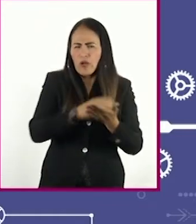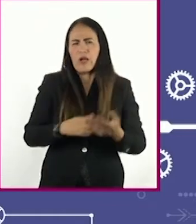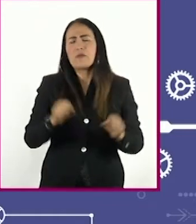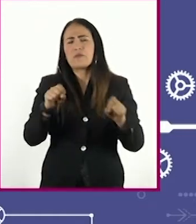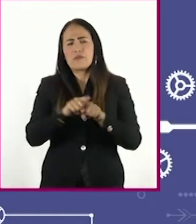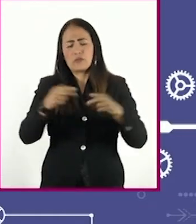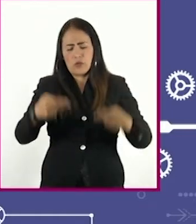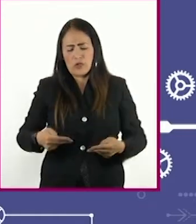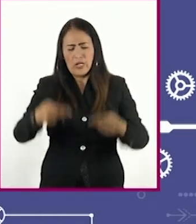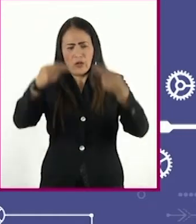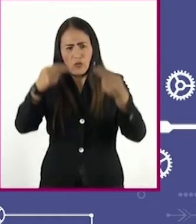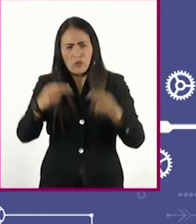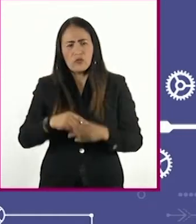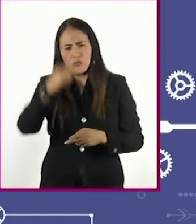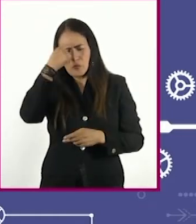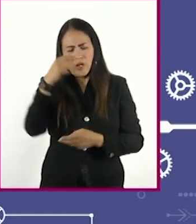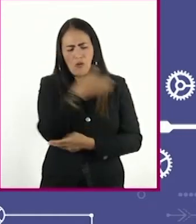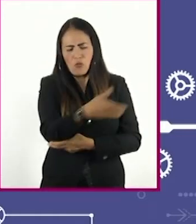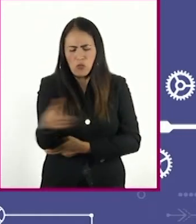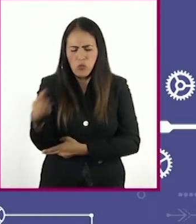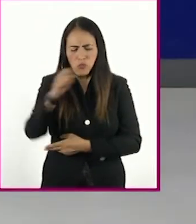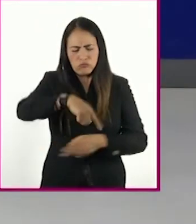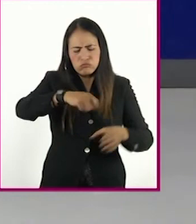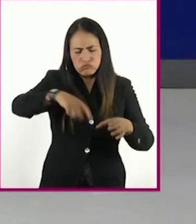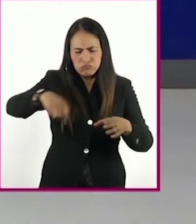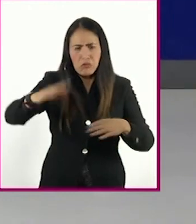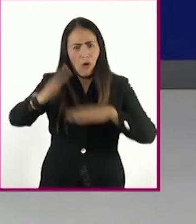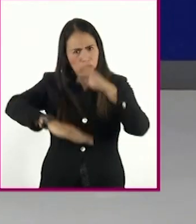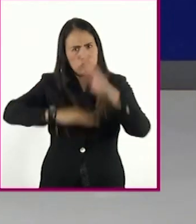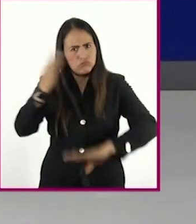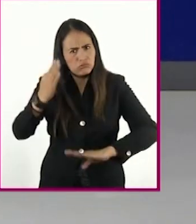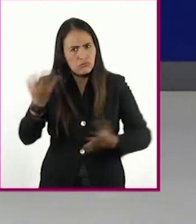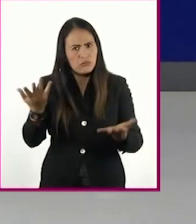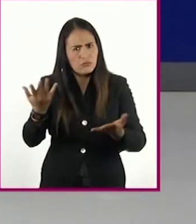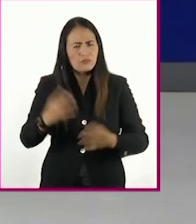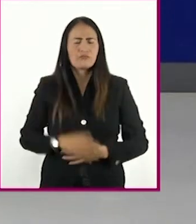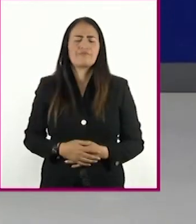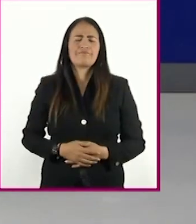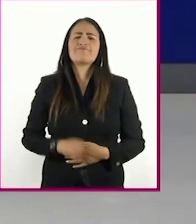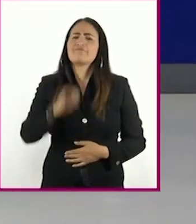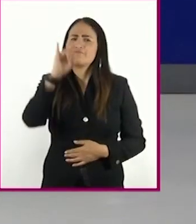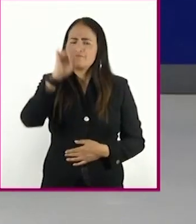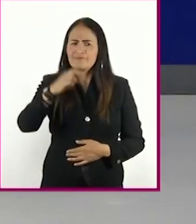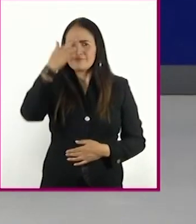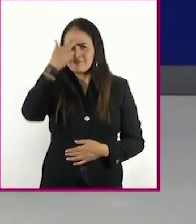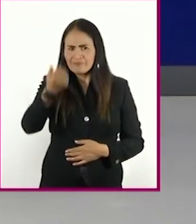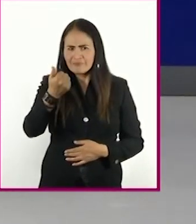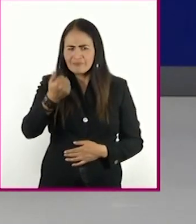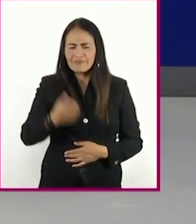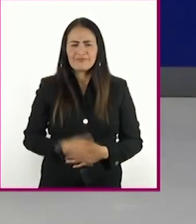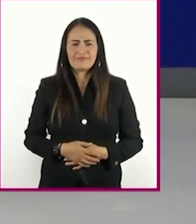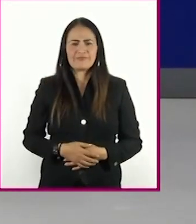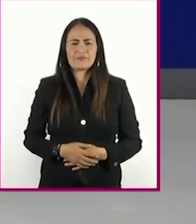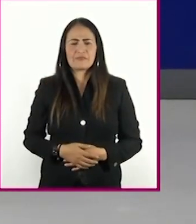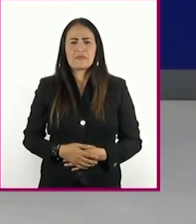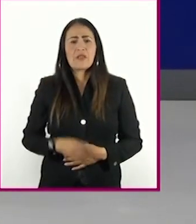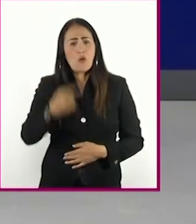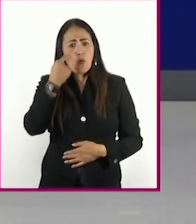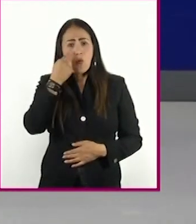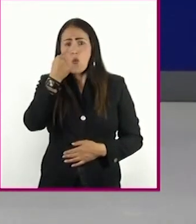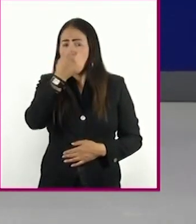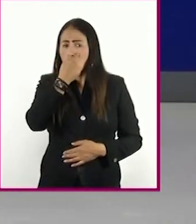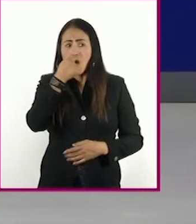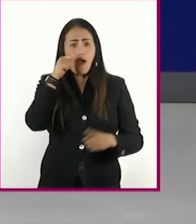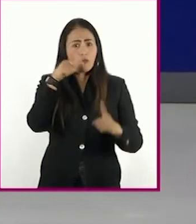el crecimiento de la agricultura. Oye, tienes razón. Por supuesto que el enfoque es